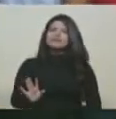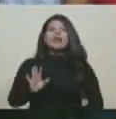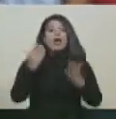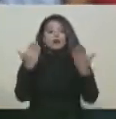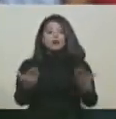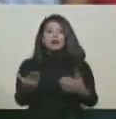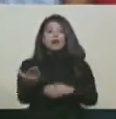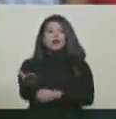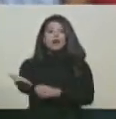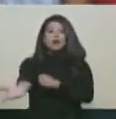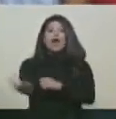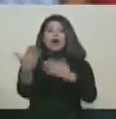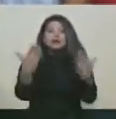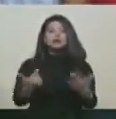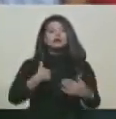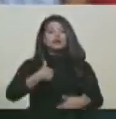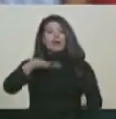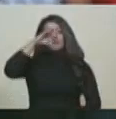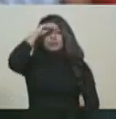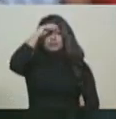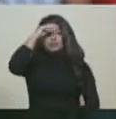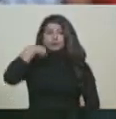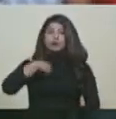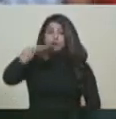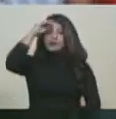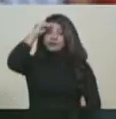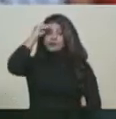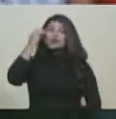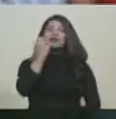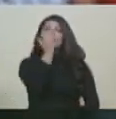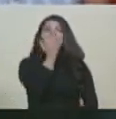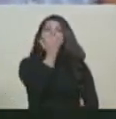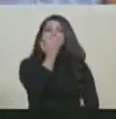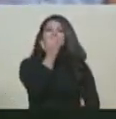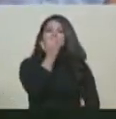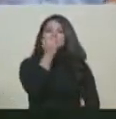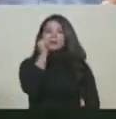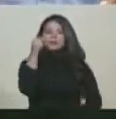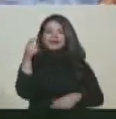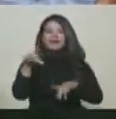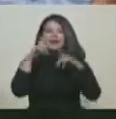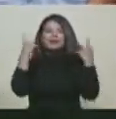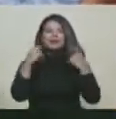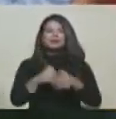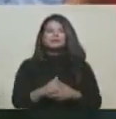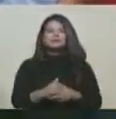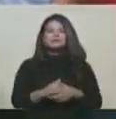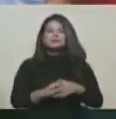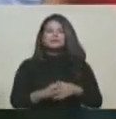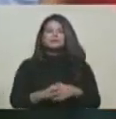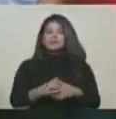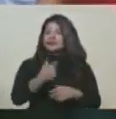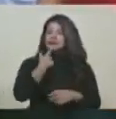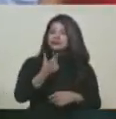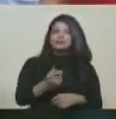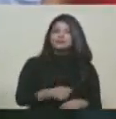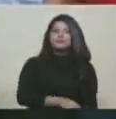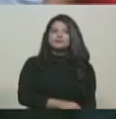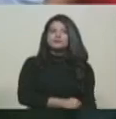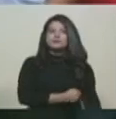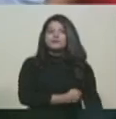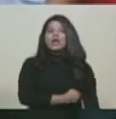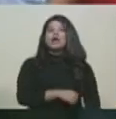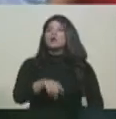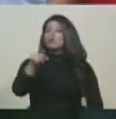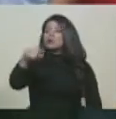a decir una cosa que aprendí con García Carneiro. Lo bueno se repite,